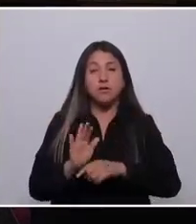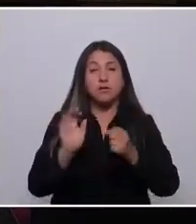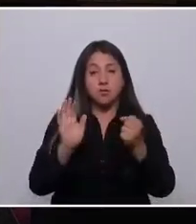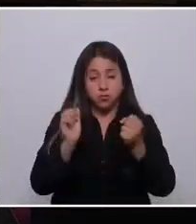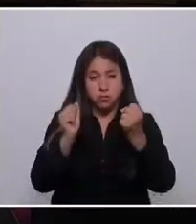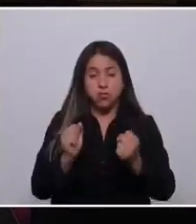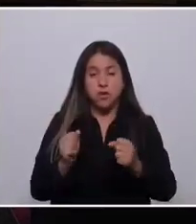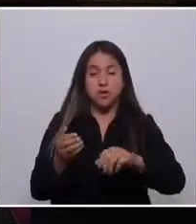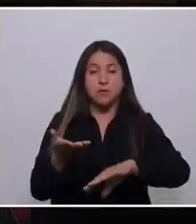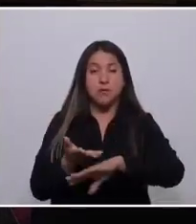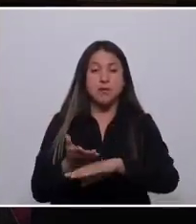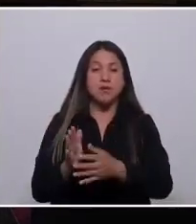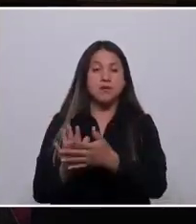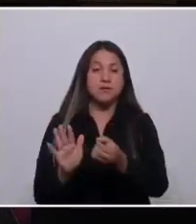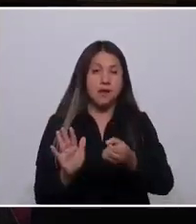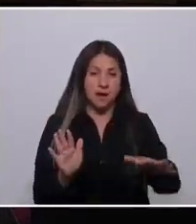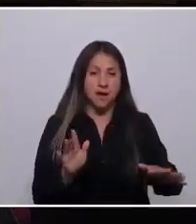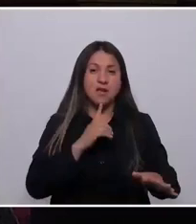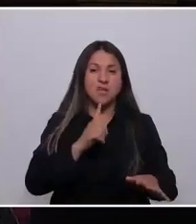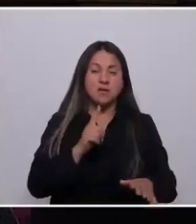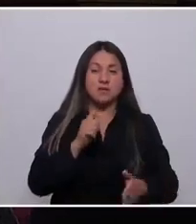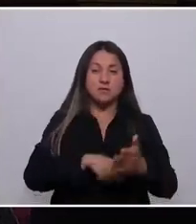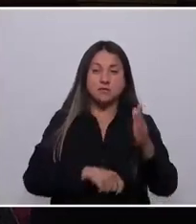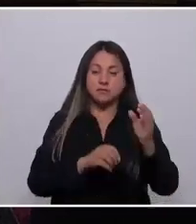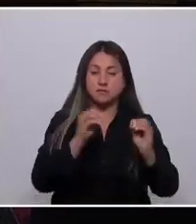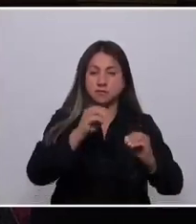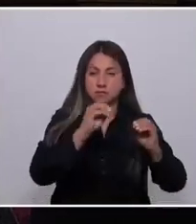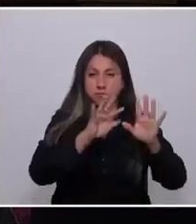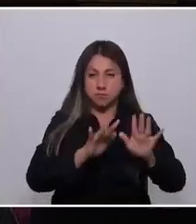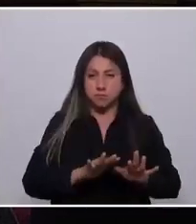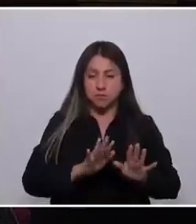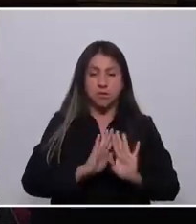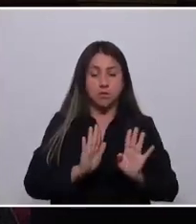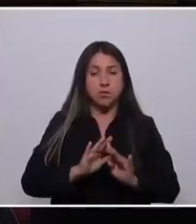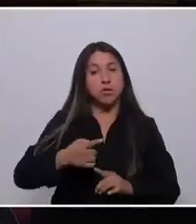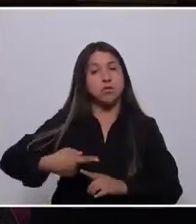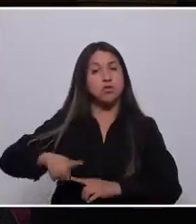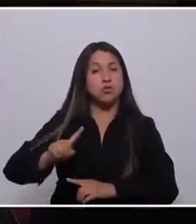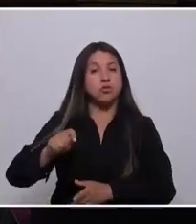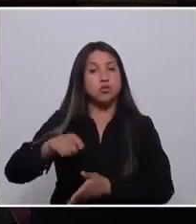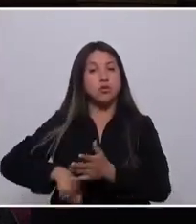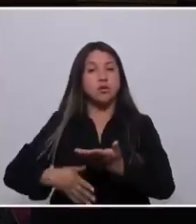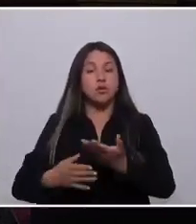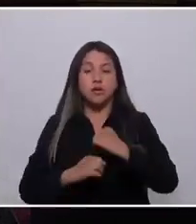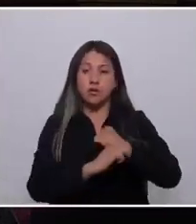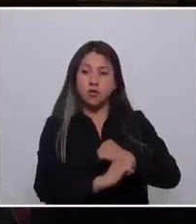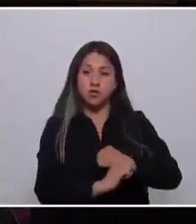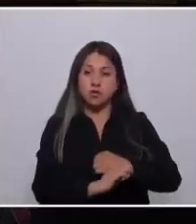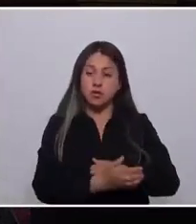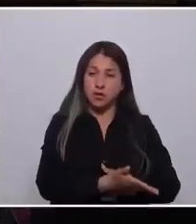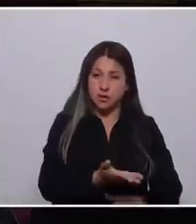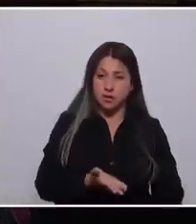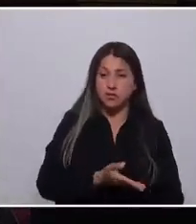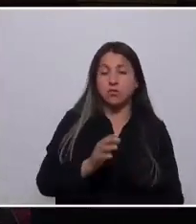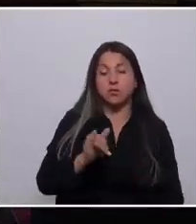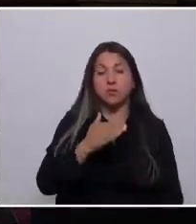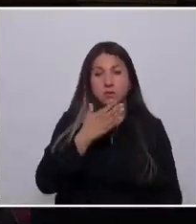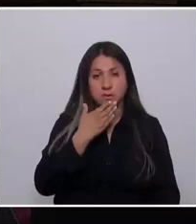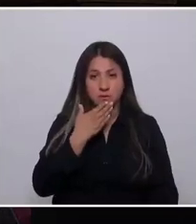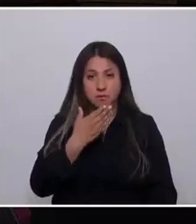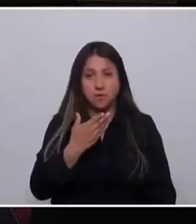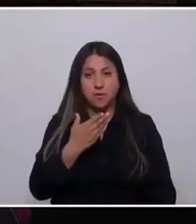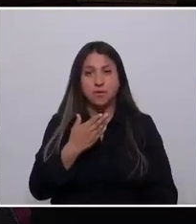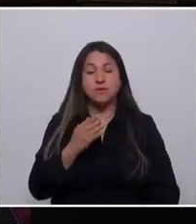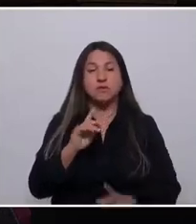sus autores, siempre que ninguno de los otros autores o autoras se oponga a ello, y también que se va a